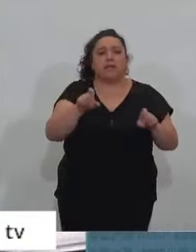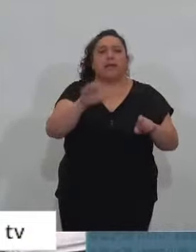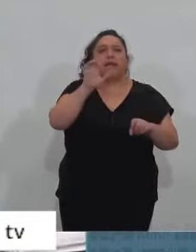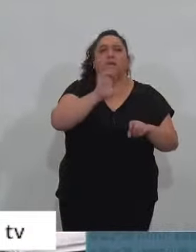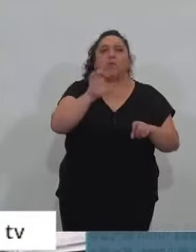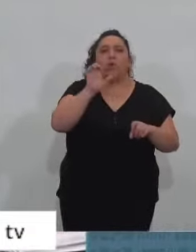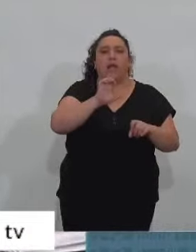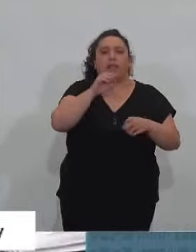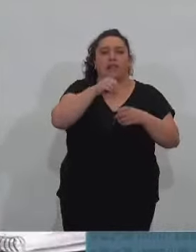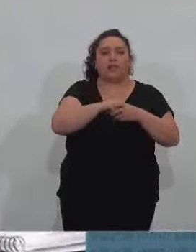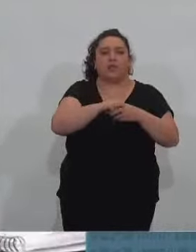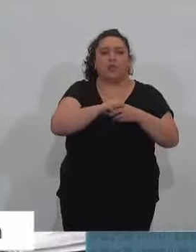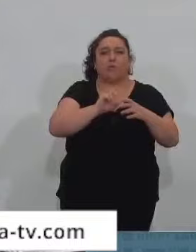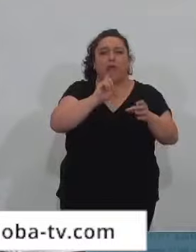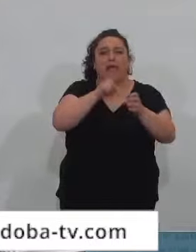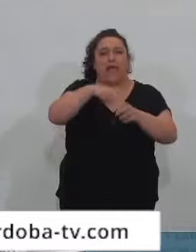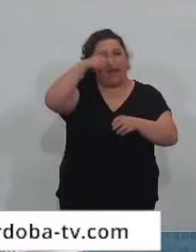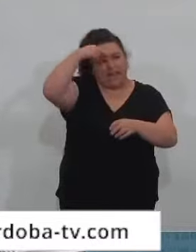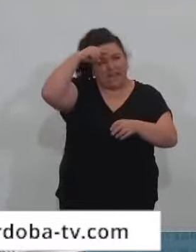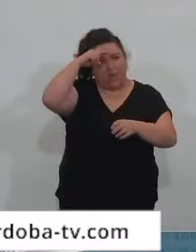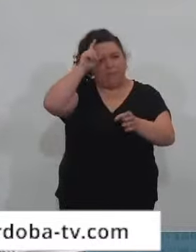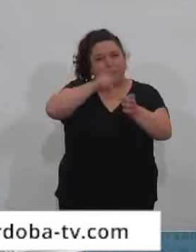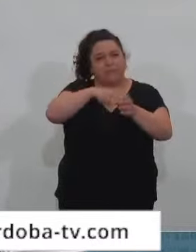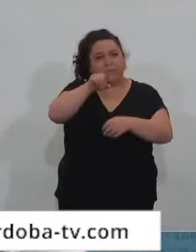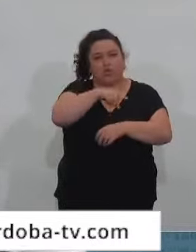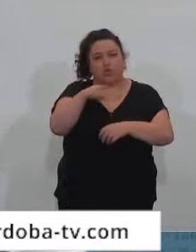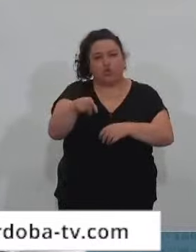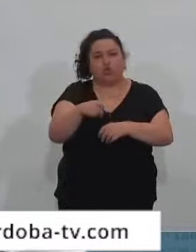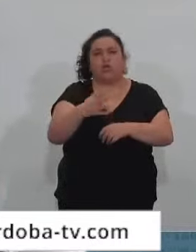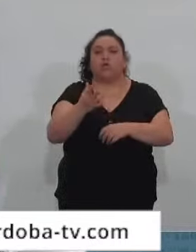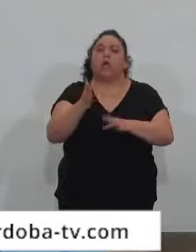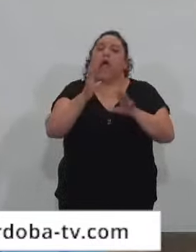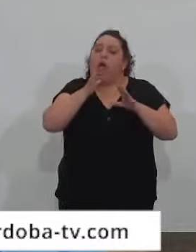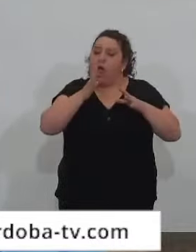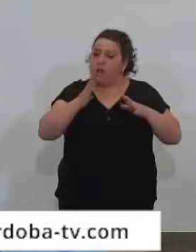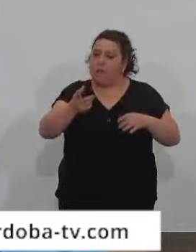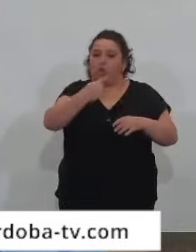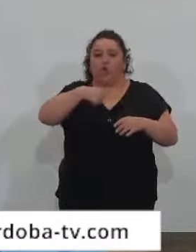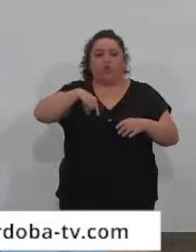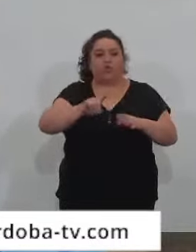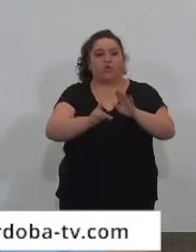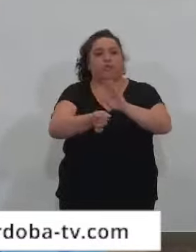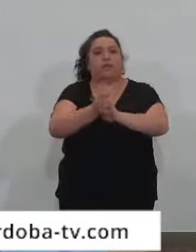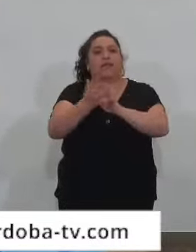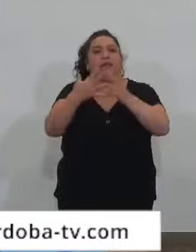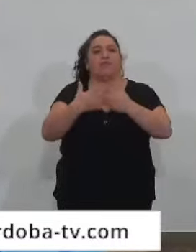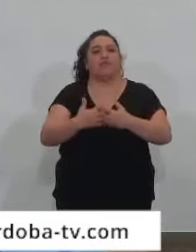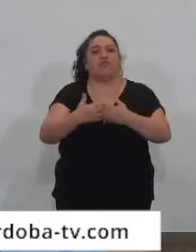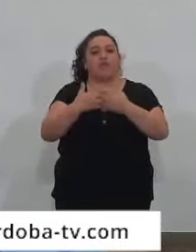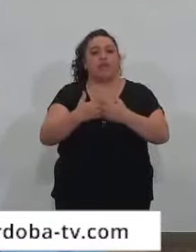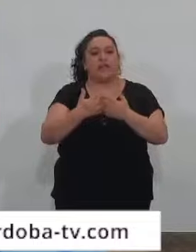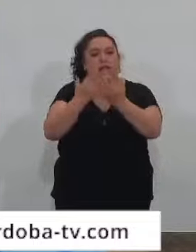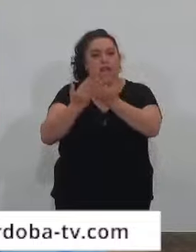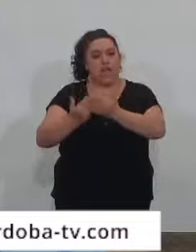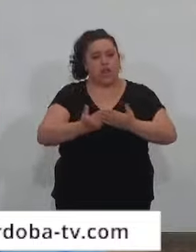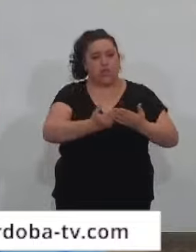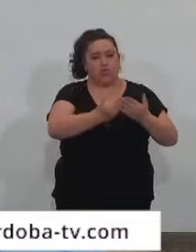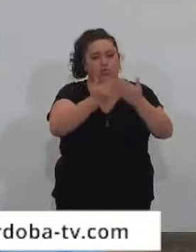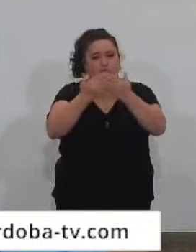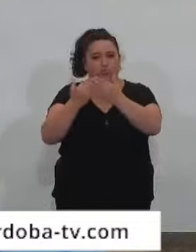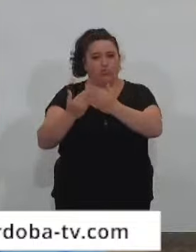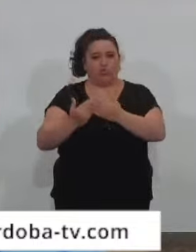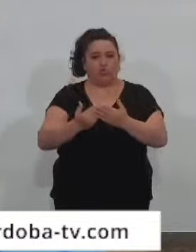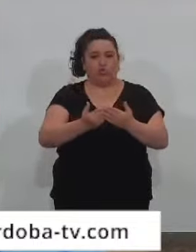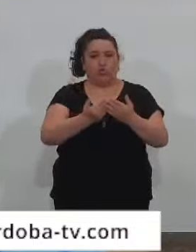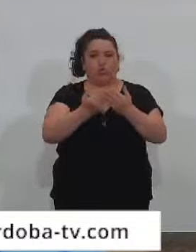que desarrollar todos los mecanismos de estudio y de transferencia de conocimiento, tanto para el PROMASA como para